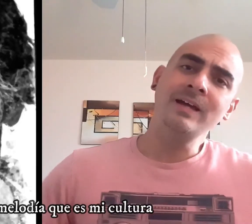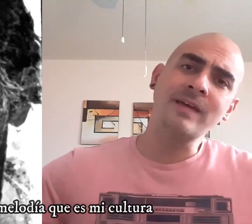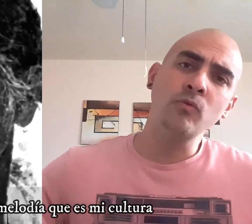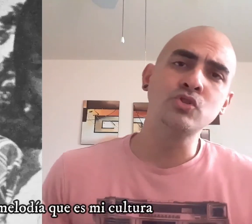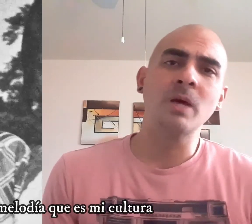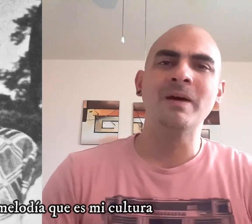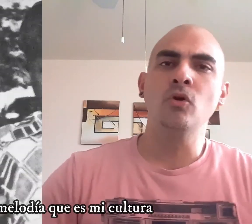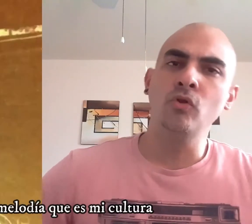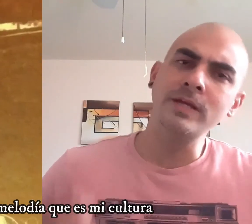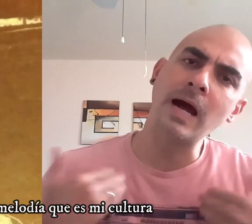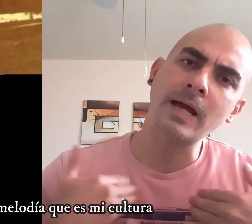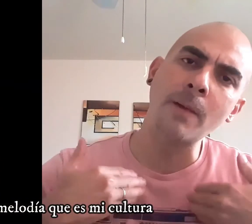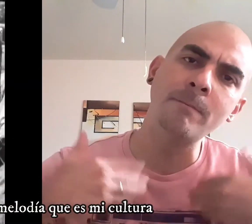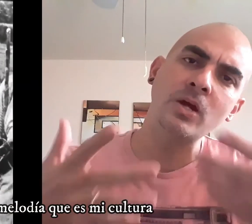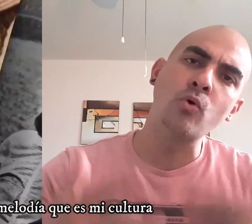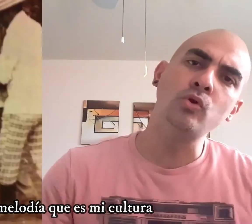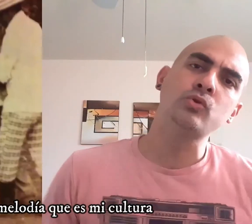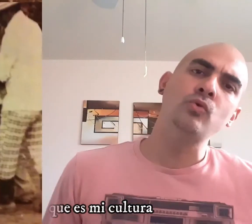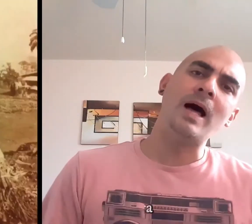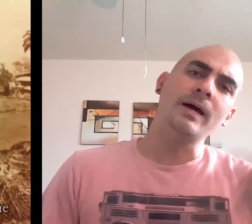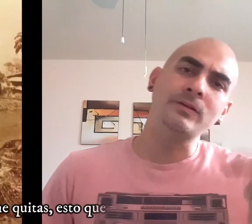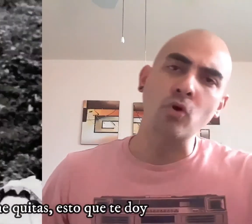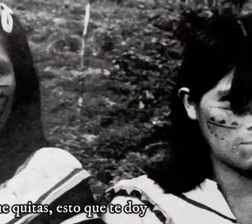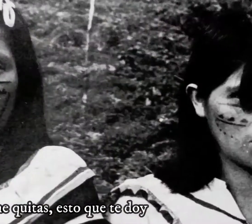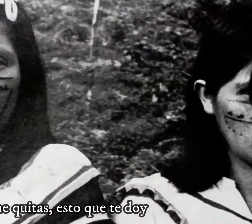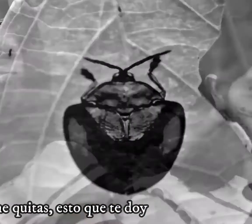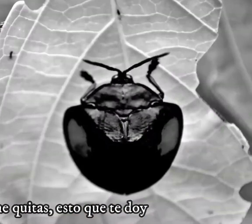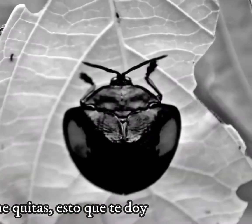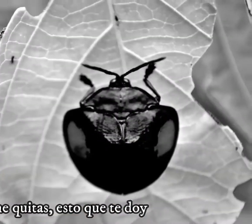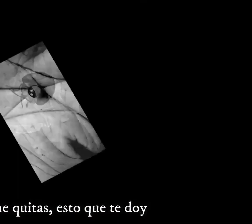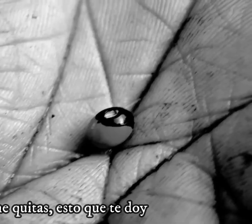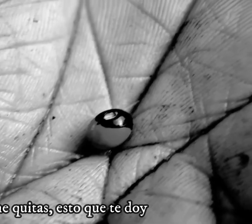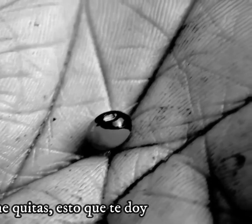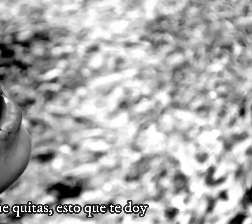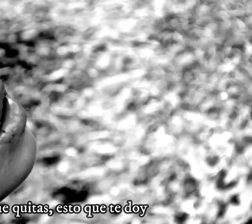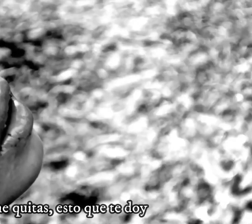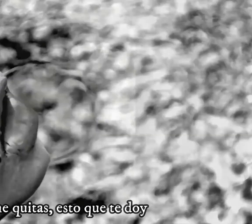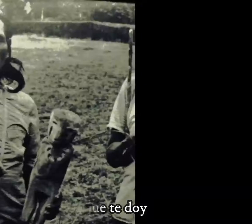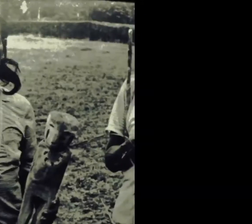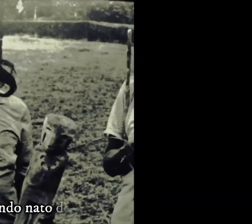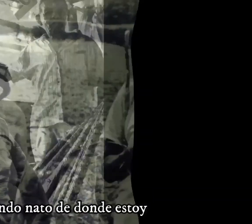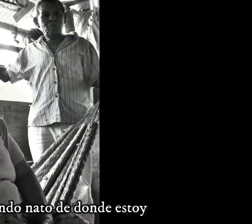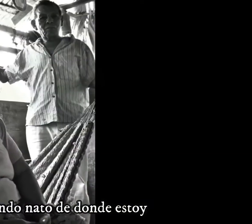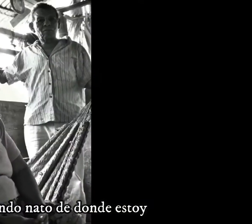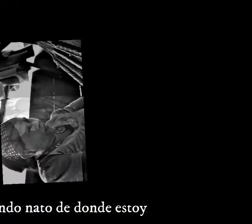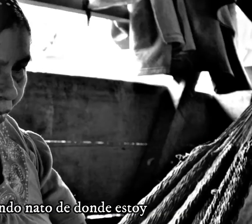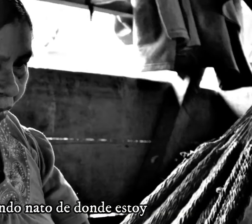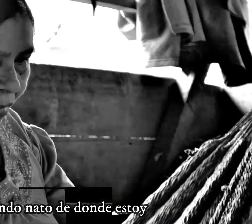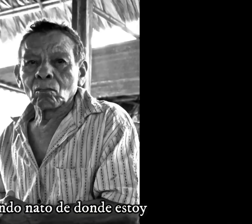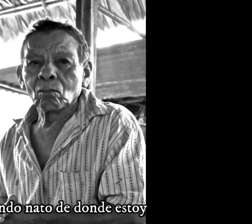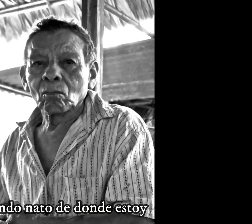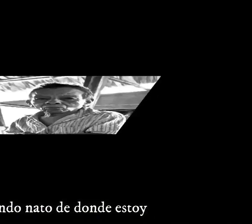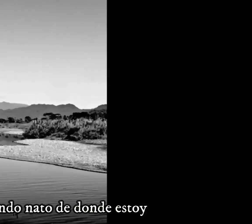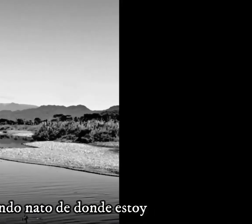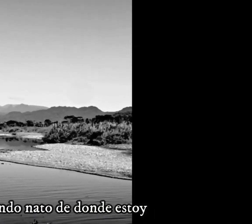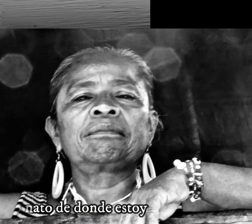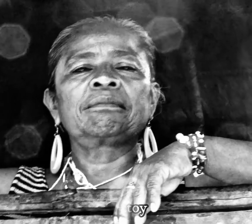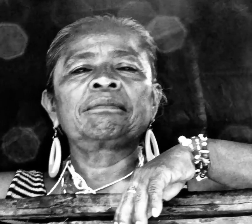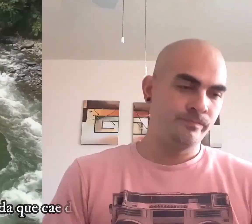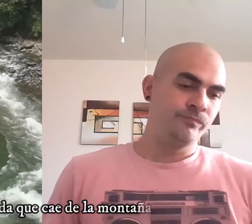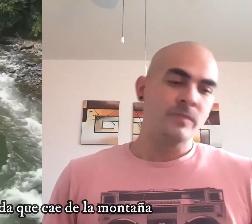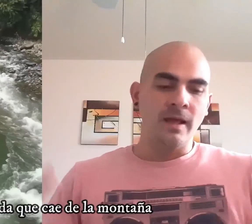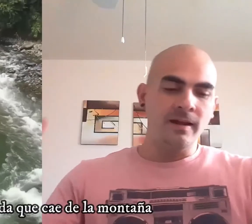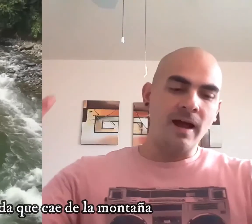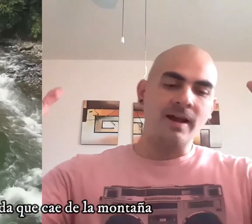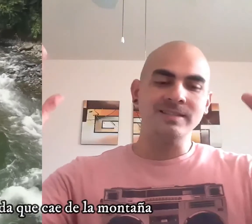bajura, esta dulce melodía que es mi cultura. Esto que me quitas, esto que te doy, yo sigo siendo nato de donde